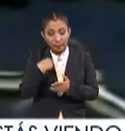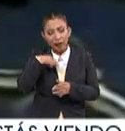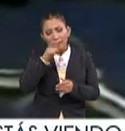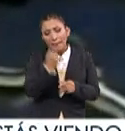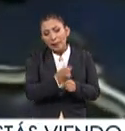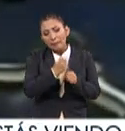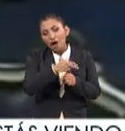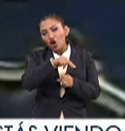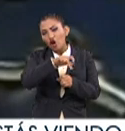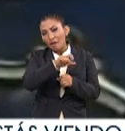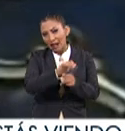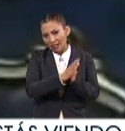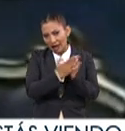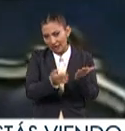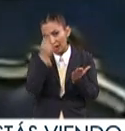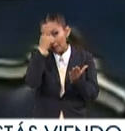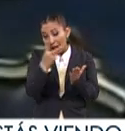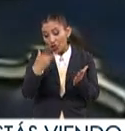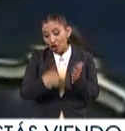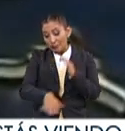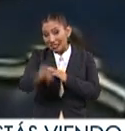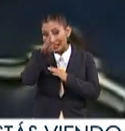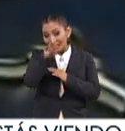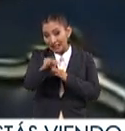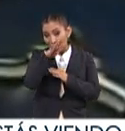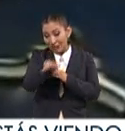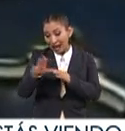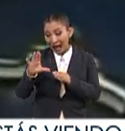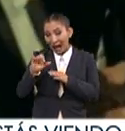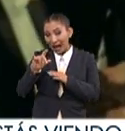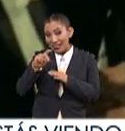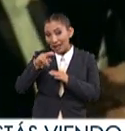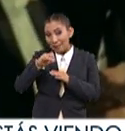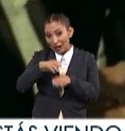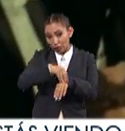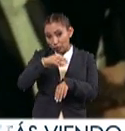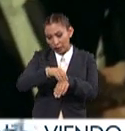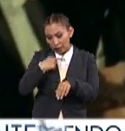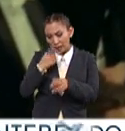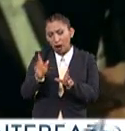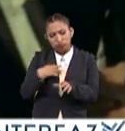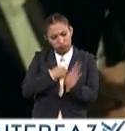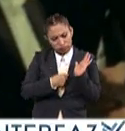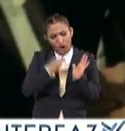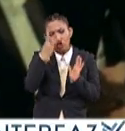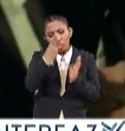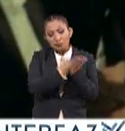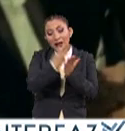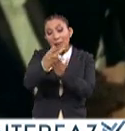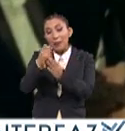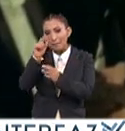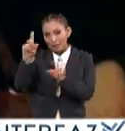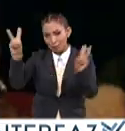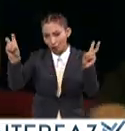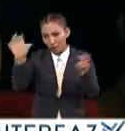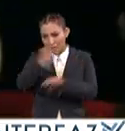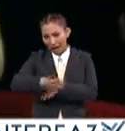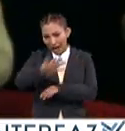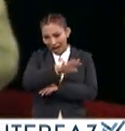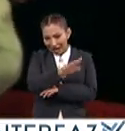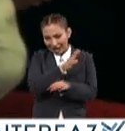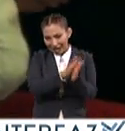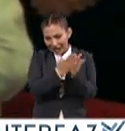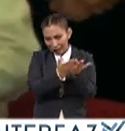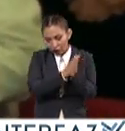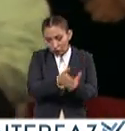sobre el Premio Nobel de Literatura. Para 2019, la Academia Sueca ha comprometido a entregar 2 galardones en esta disciplina.